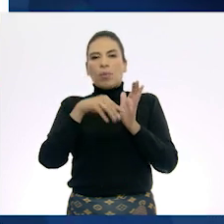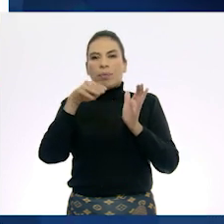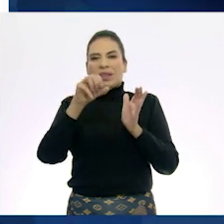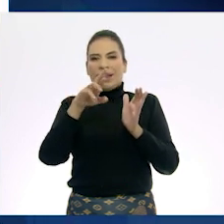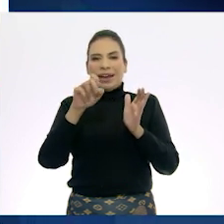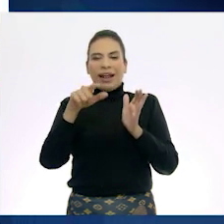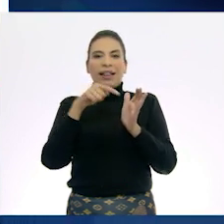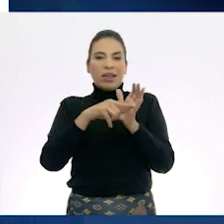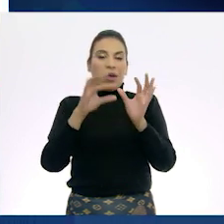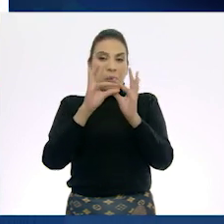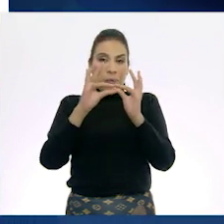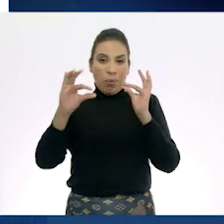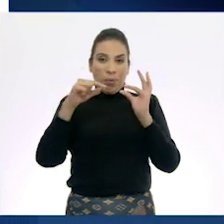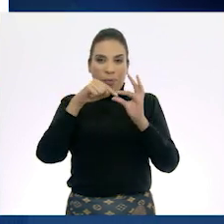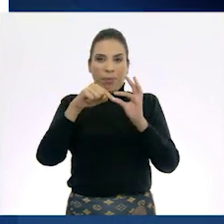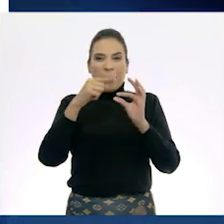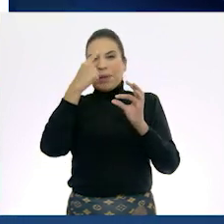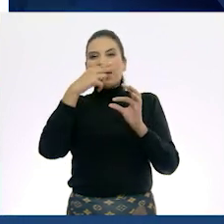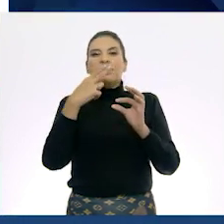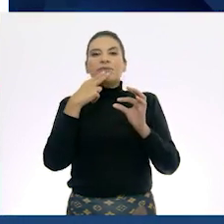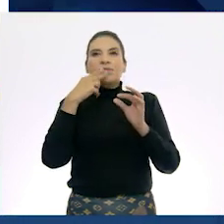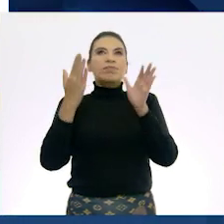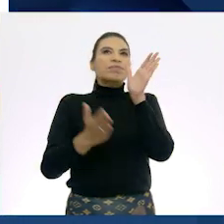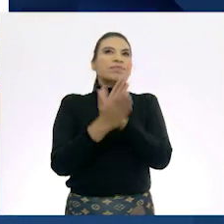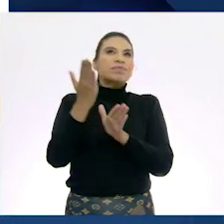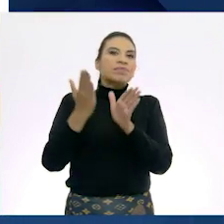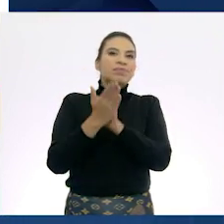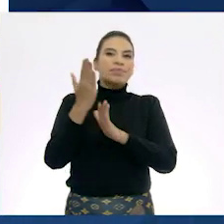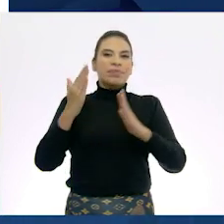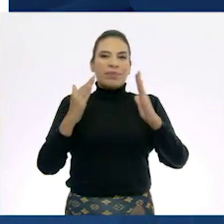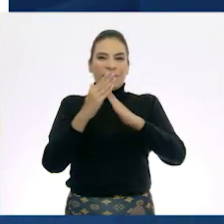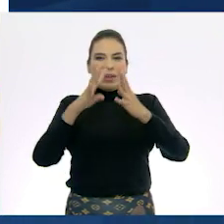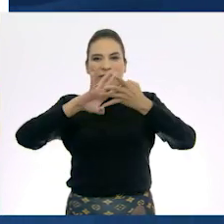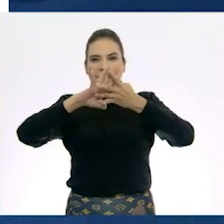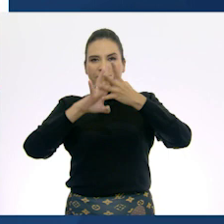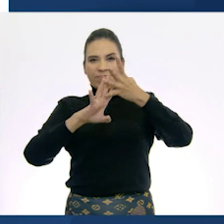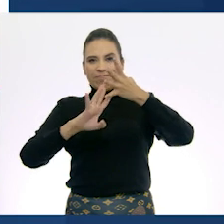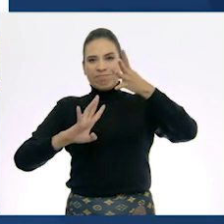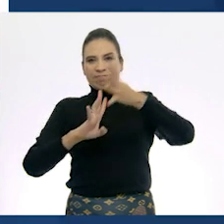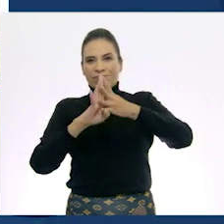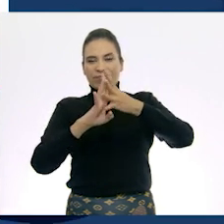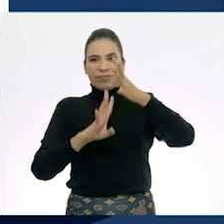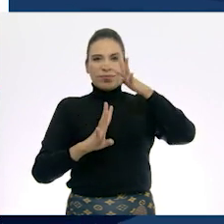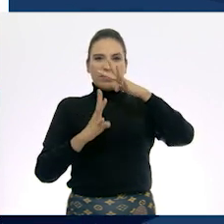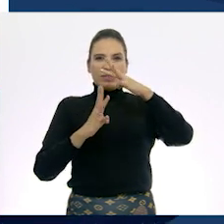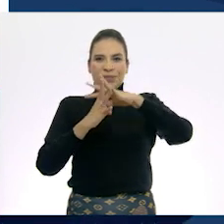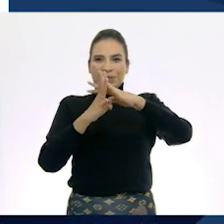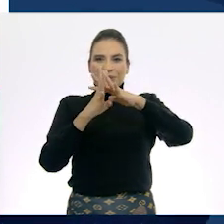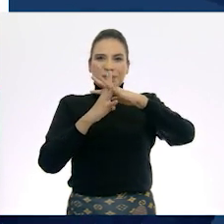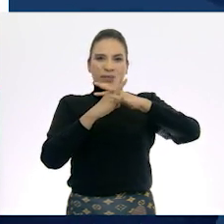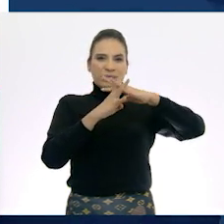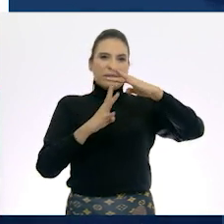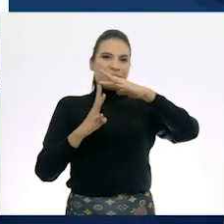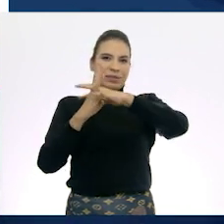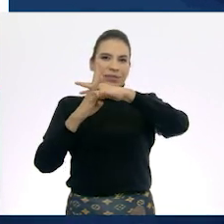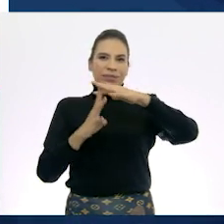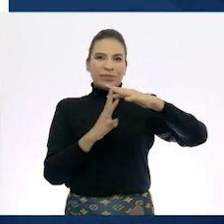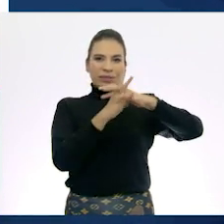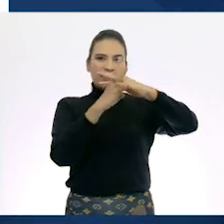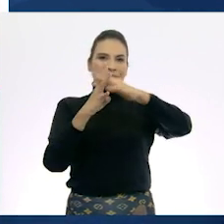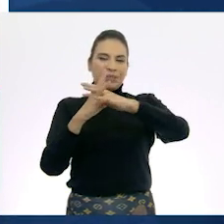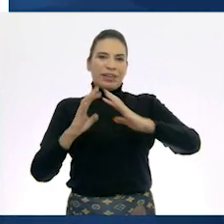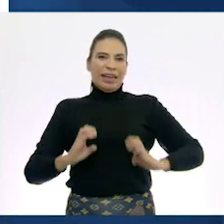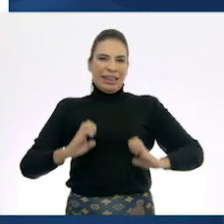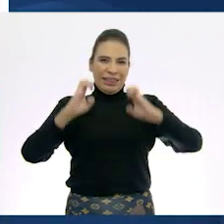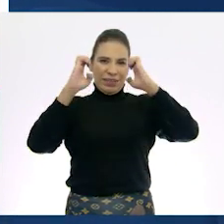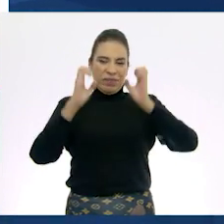hacer que la varilla, pues, se ocupe en las construcciones y le den solidez a todo tipo de edificio. Entonces,